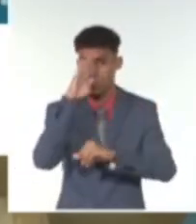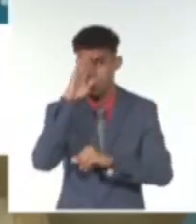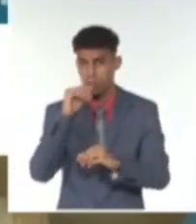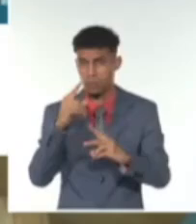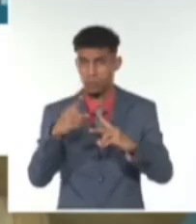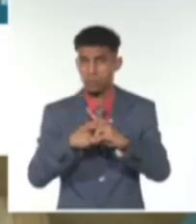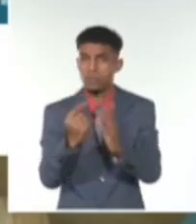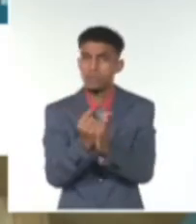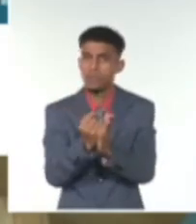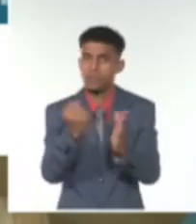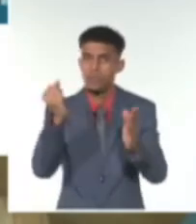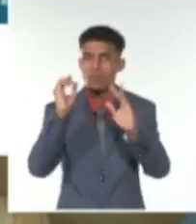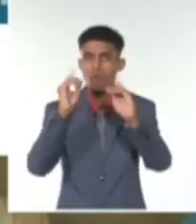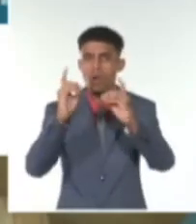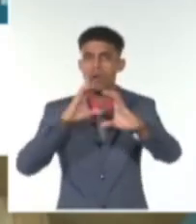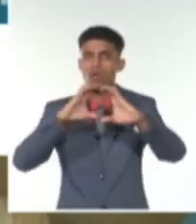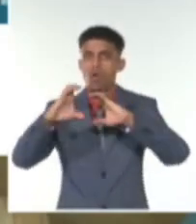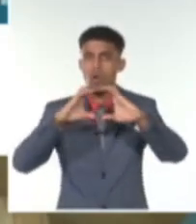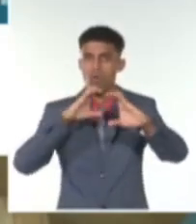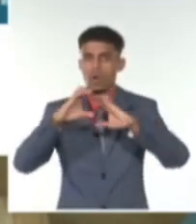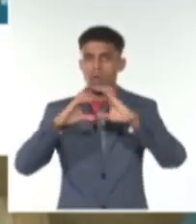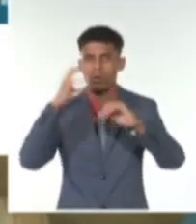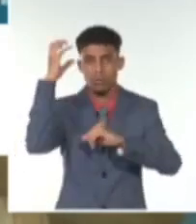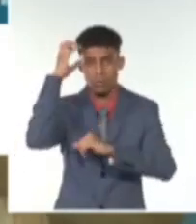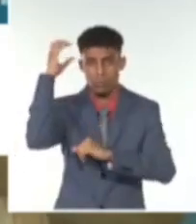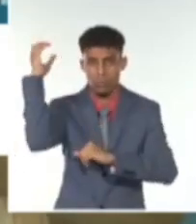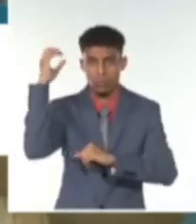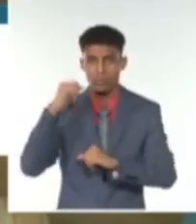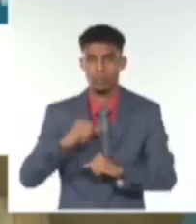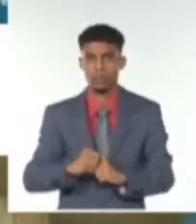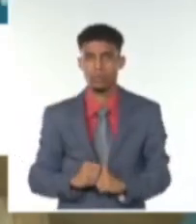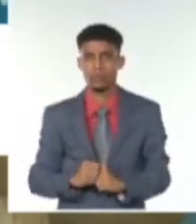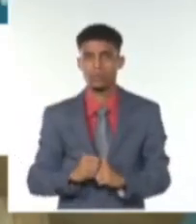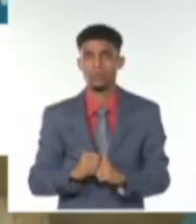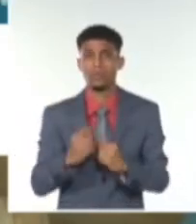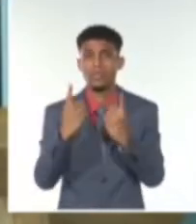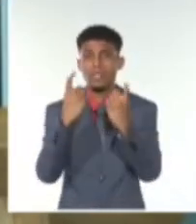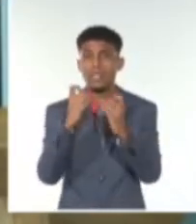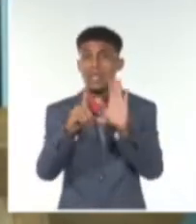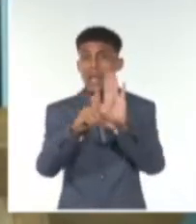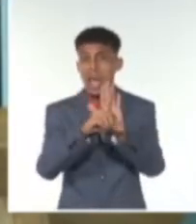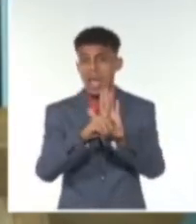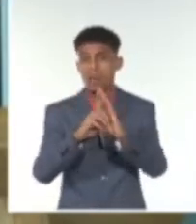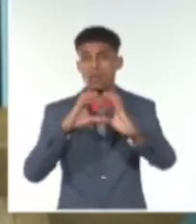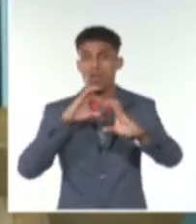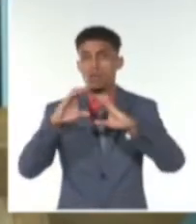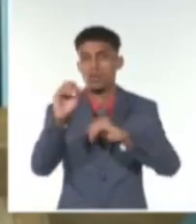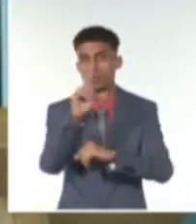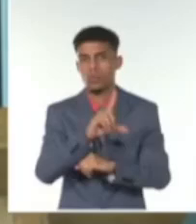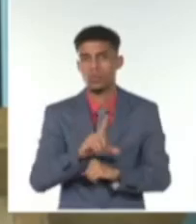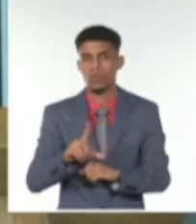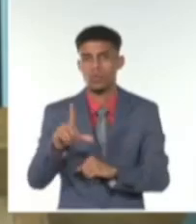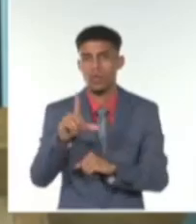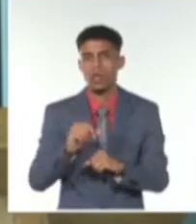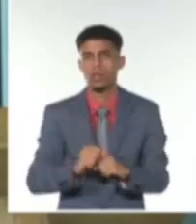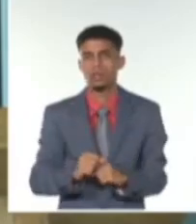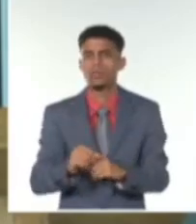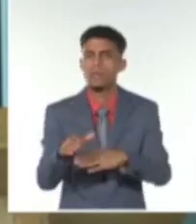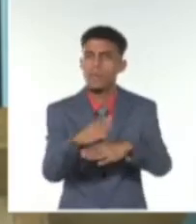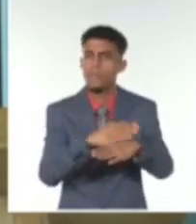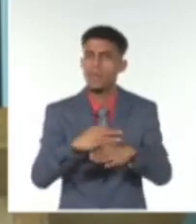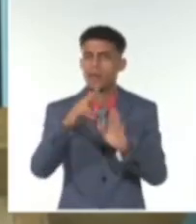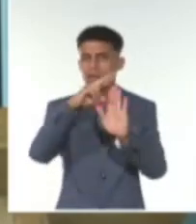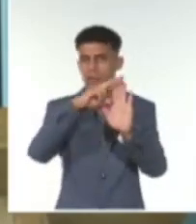aprobadas políticas de comunicación del Estado y el gobierno, la necesaria ley de comunicación social con sus novedosas